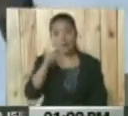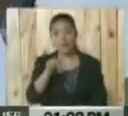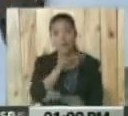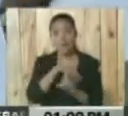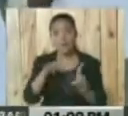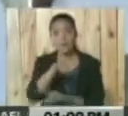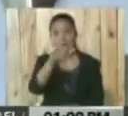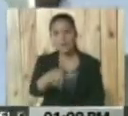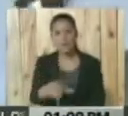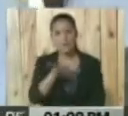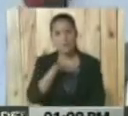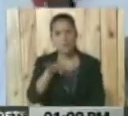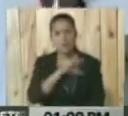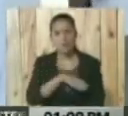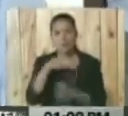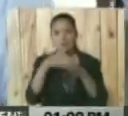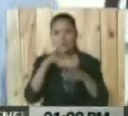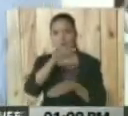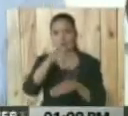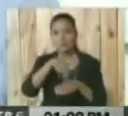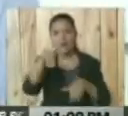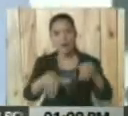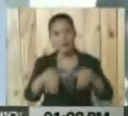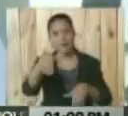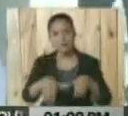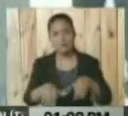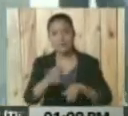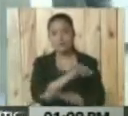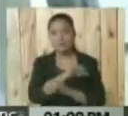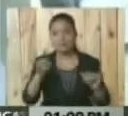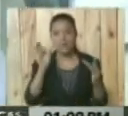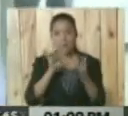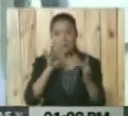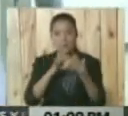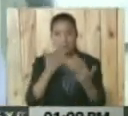ahora de acá, en la sede principal del Consejo Nacional Electoral, y con esta vamos a retornar a los estudios. Adelante.